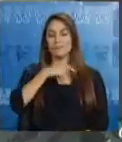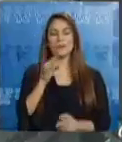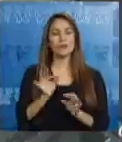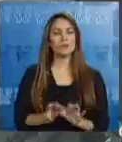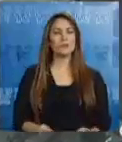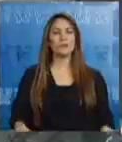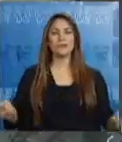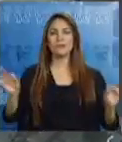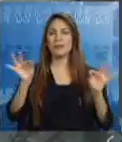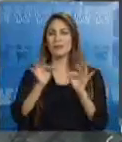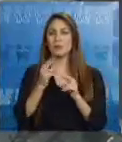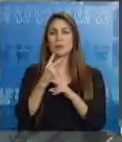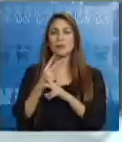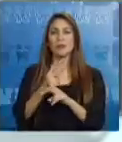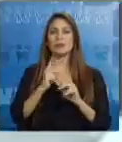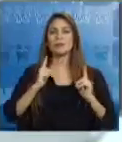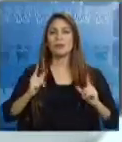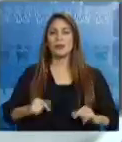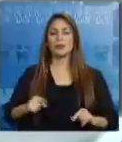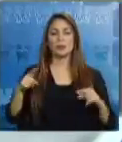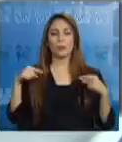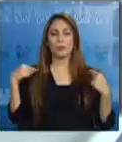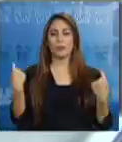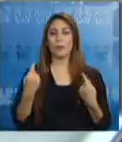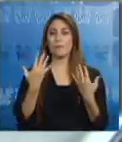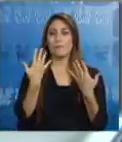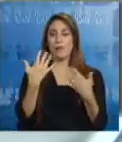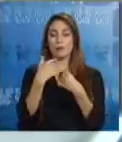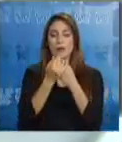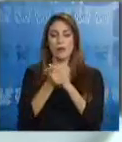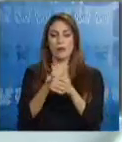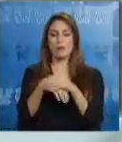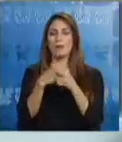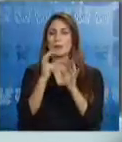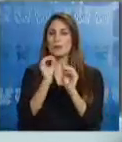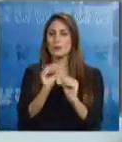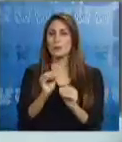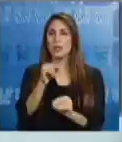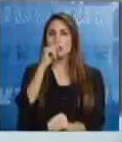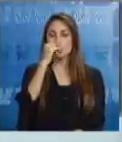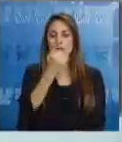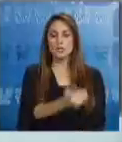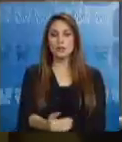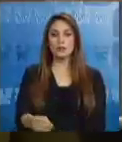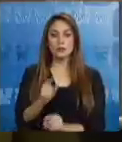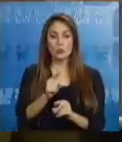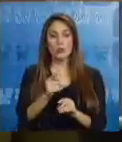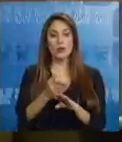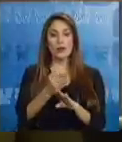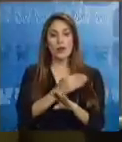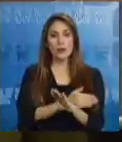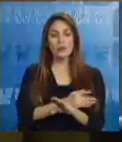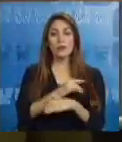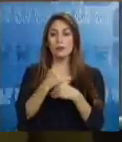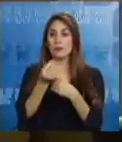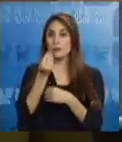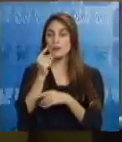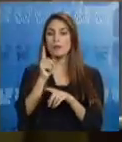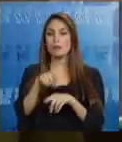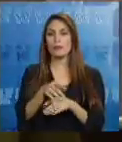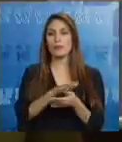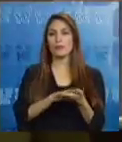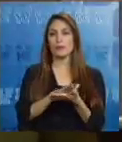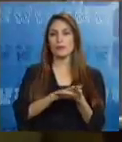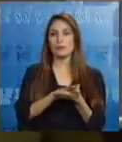elementos básicos para el cuidado de la salud. El hábito de lavarse las manos se debe enseñar de manera especial a los más pequeños. Por consiguiente, debemos